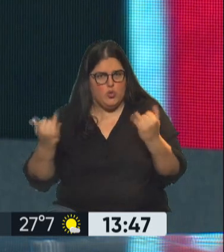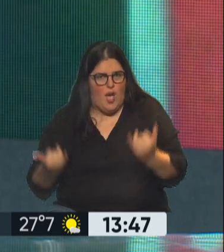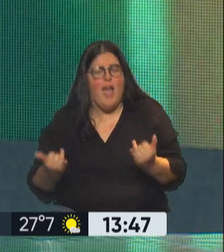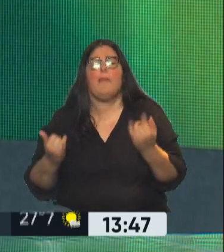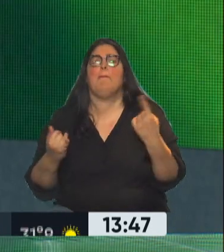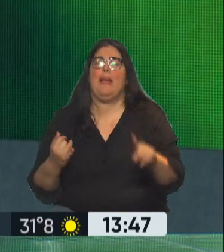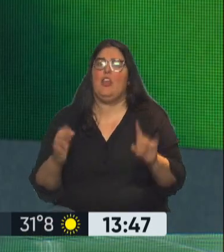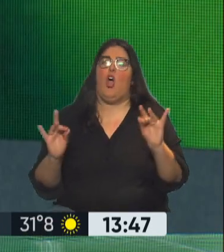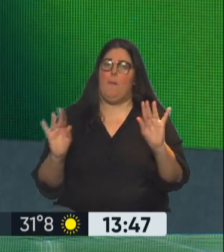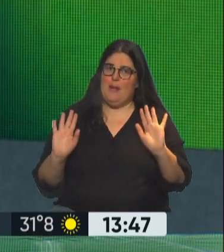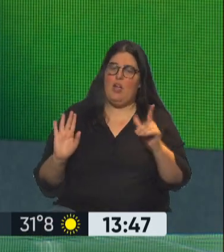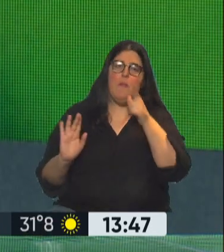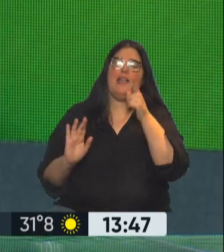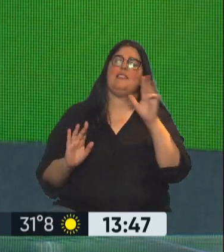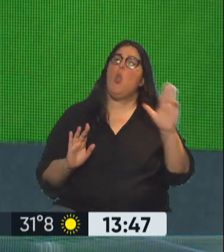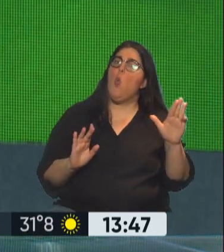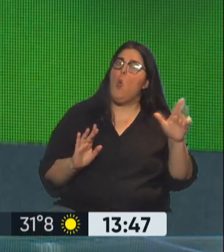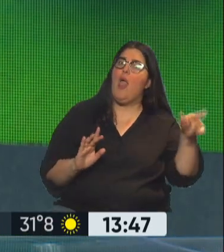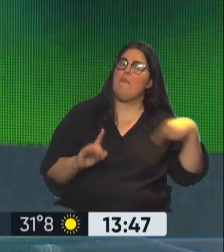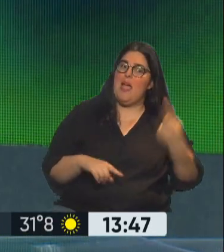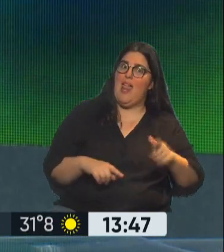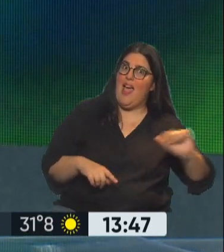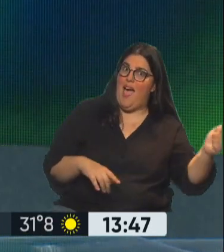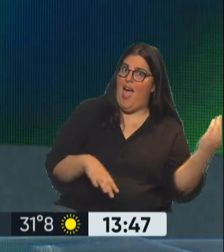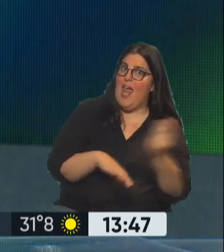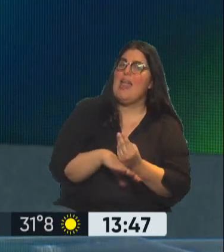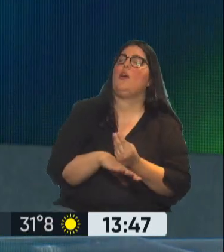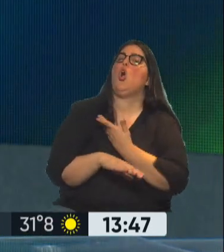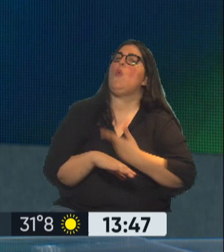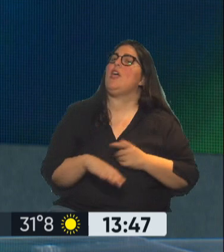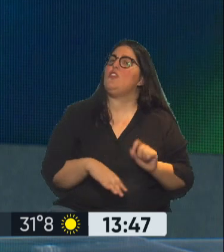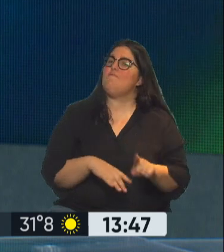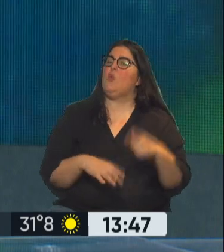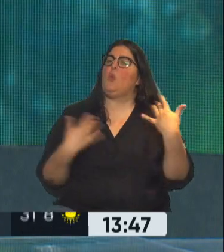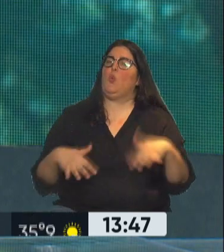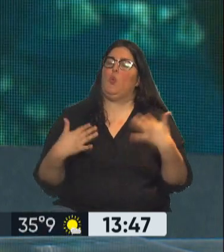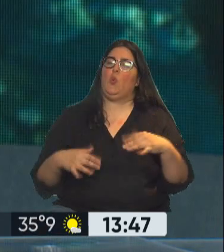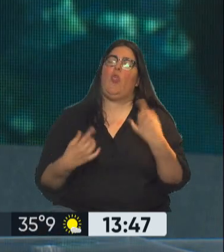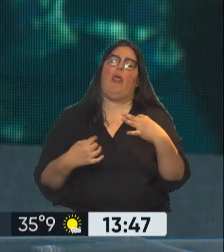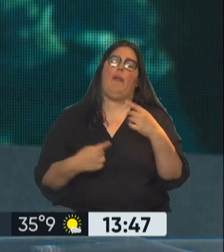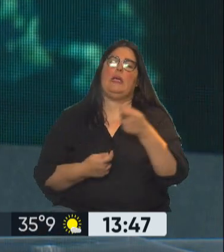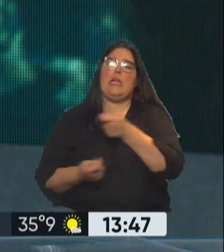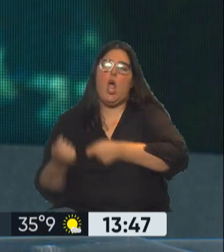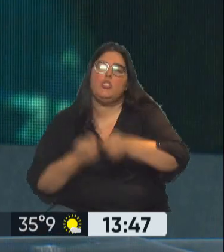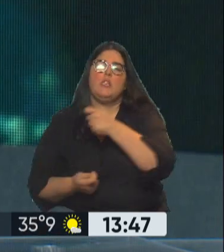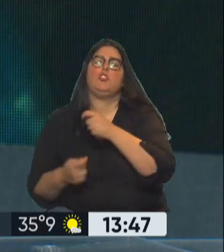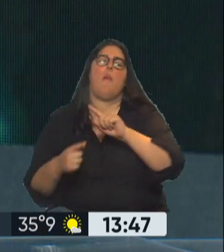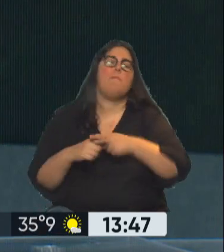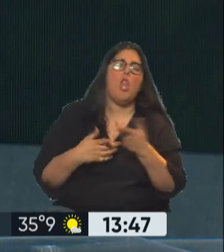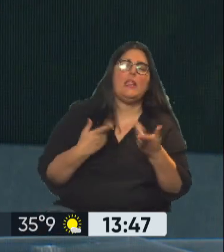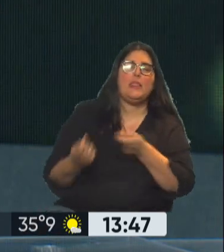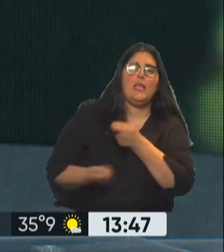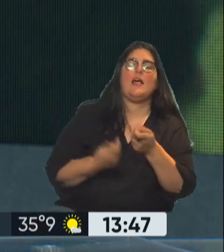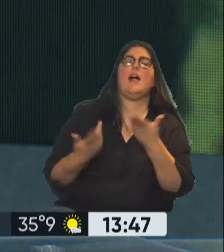Lula va a tener un gobierno, en el caso de imponerse mañana, difícil, de mucha gestión política, de mucha negociación y de